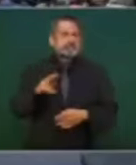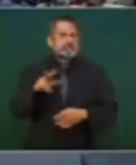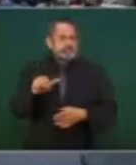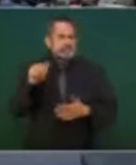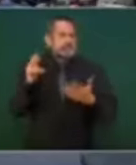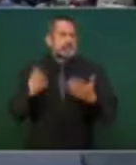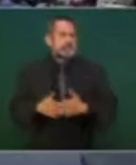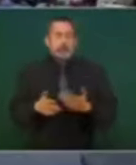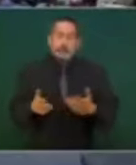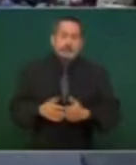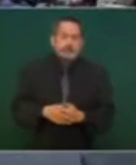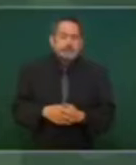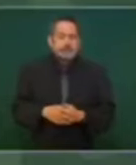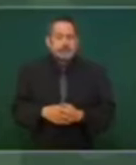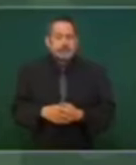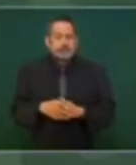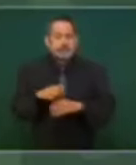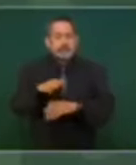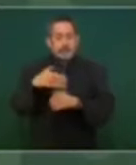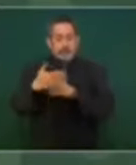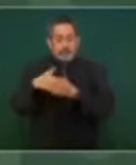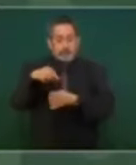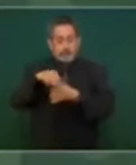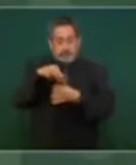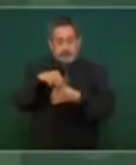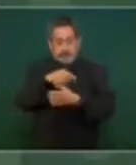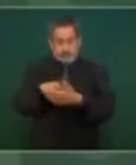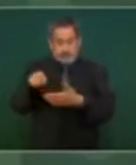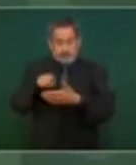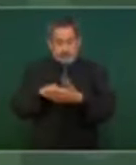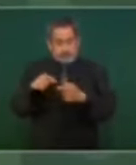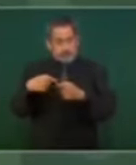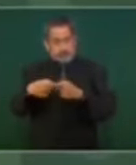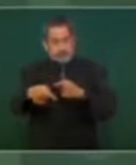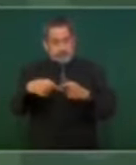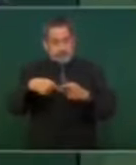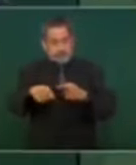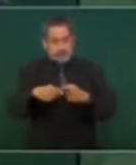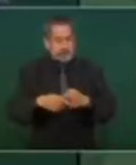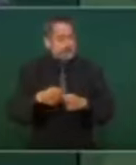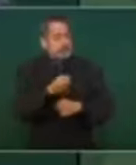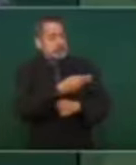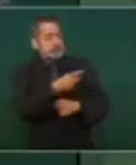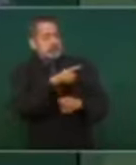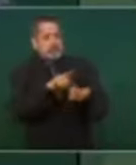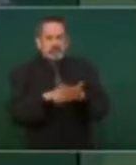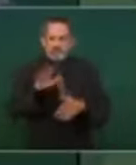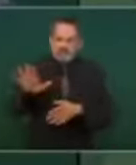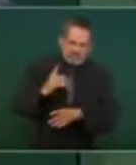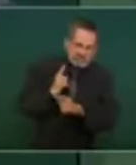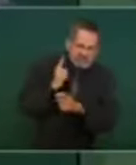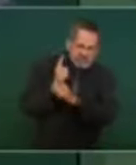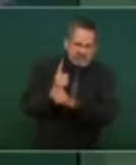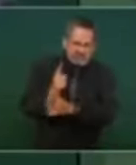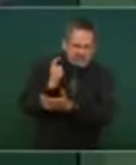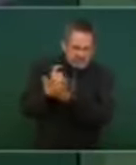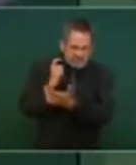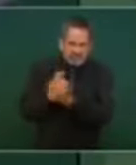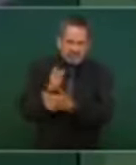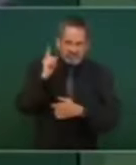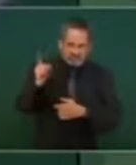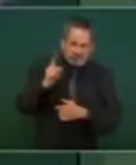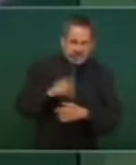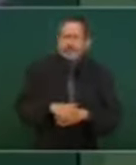Entonces, en el caso de las elecciones que amenazan, ¿sí?,